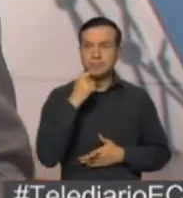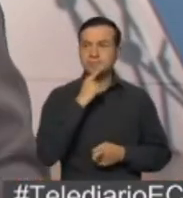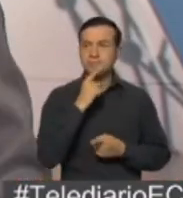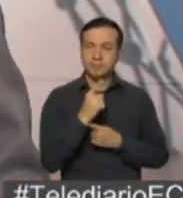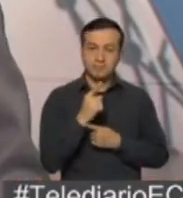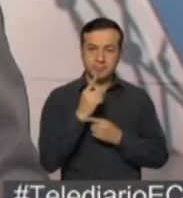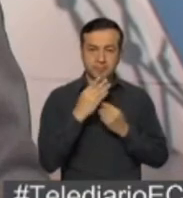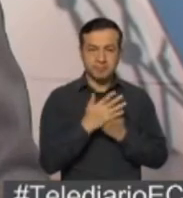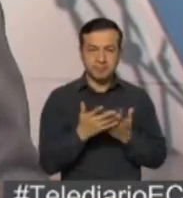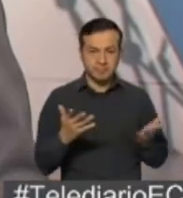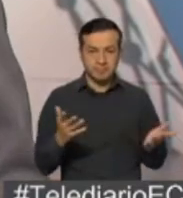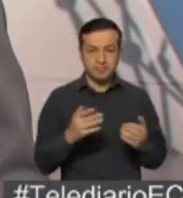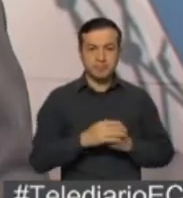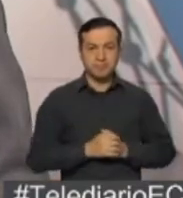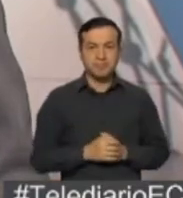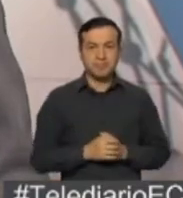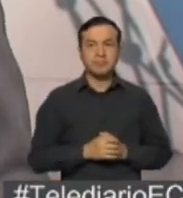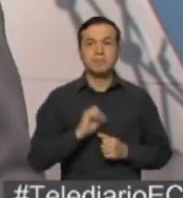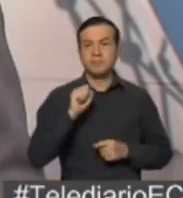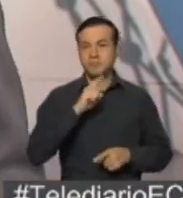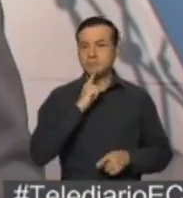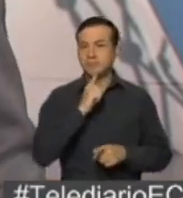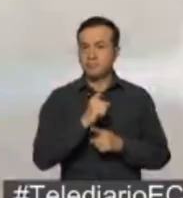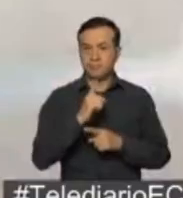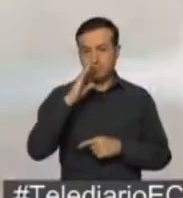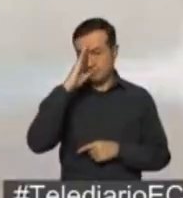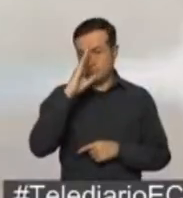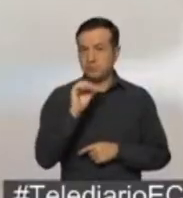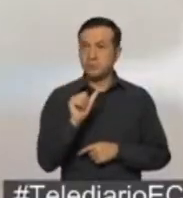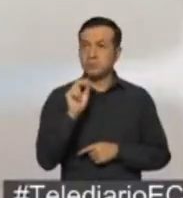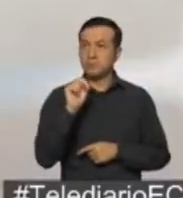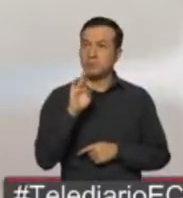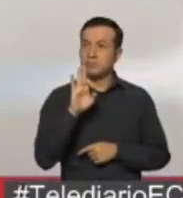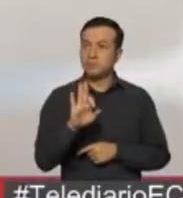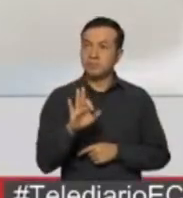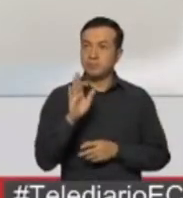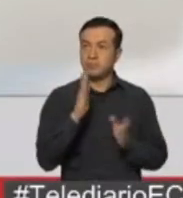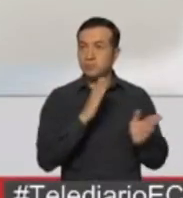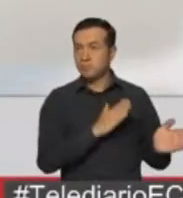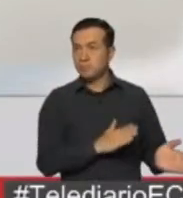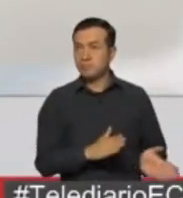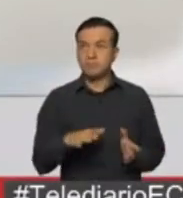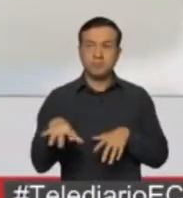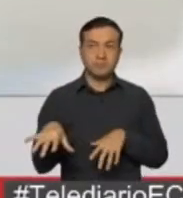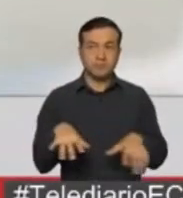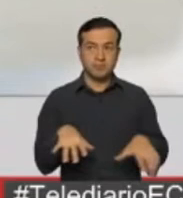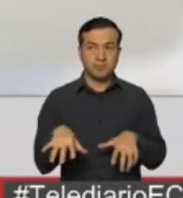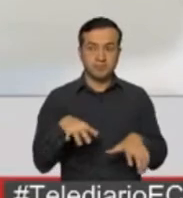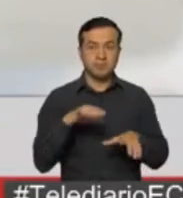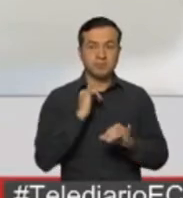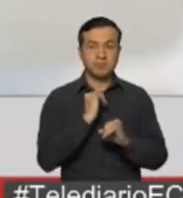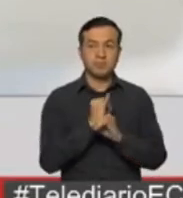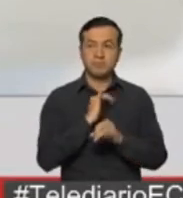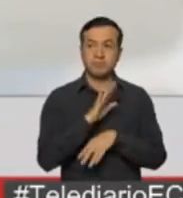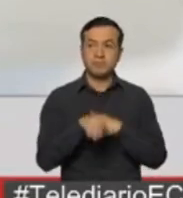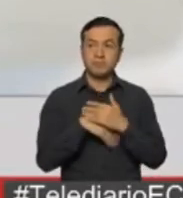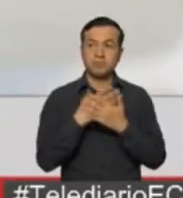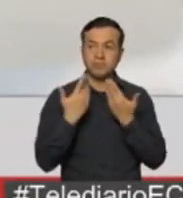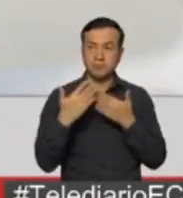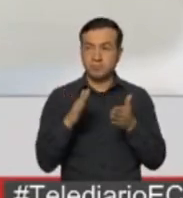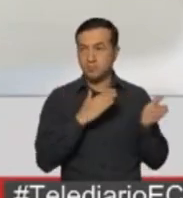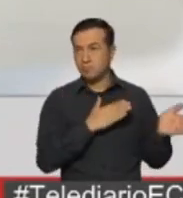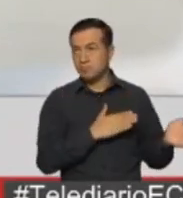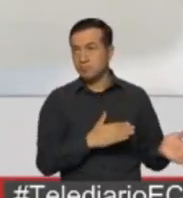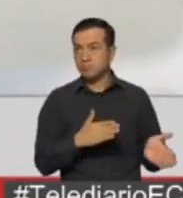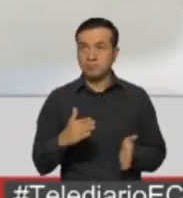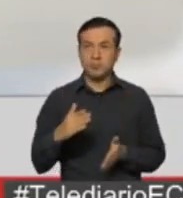estos días de descanso, ¿no? Correcto, desde la Agencia Nacional de Tránsito, en coordinación con los otros entes de control, nos venimos preparando desde hace